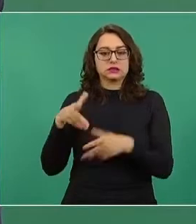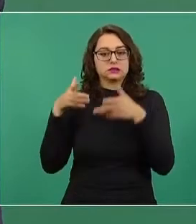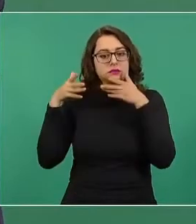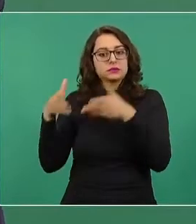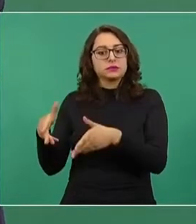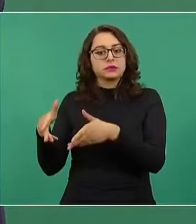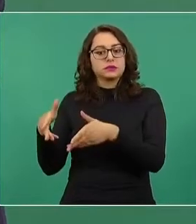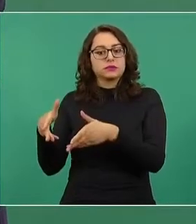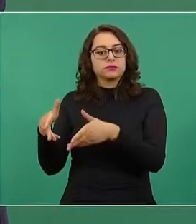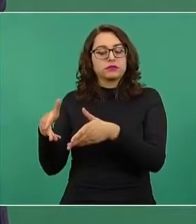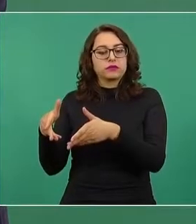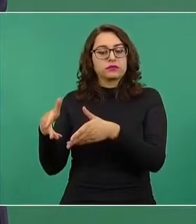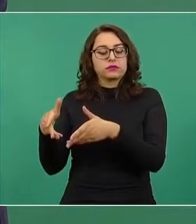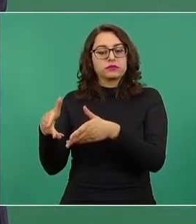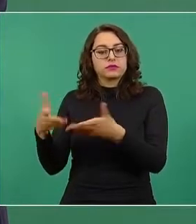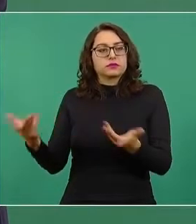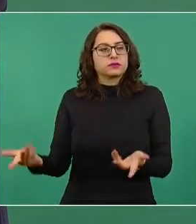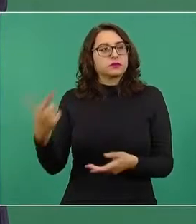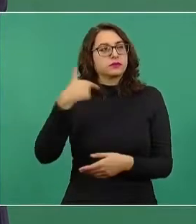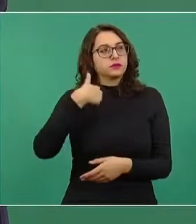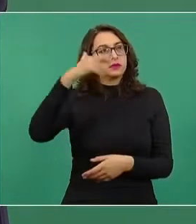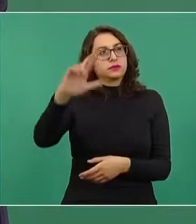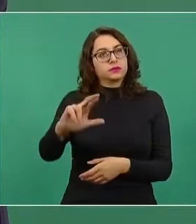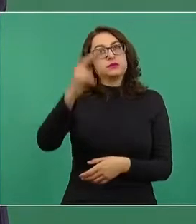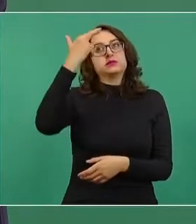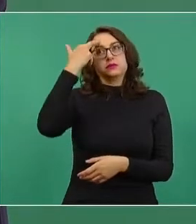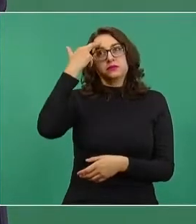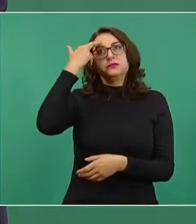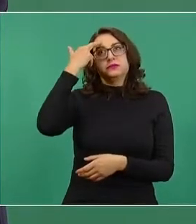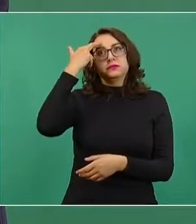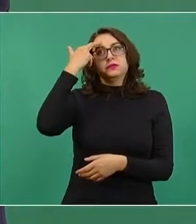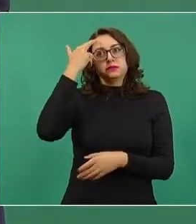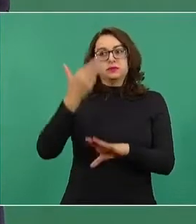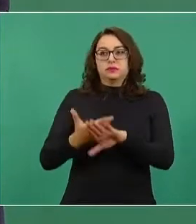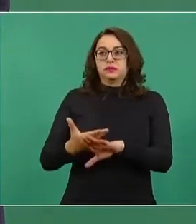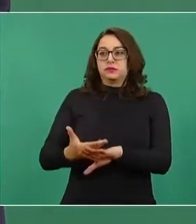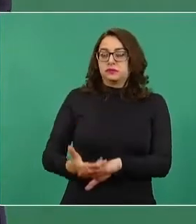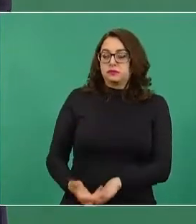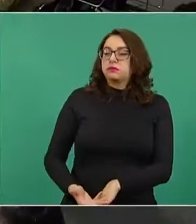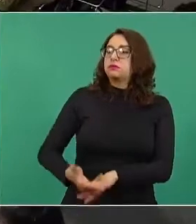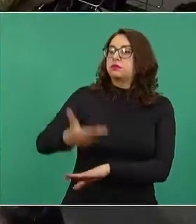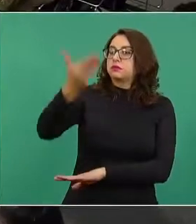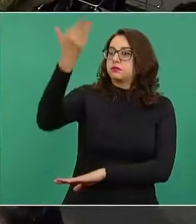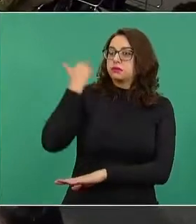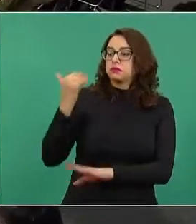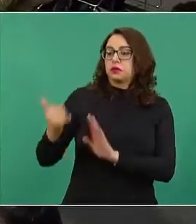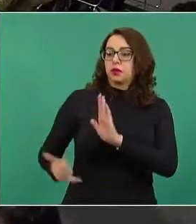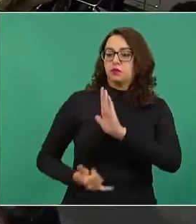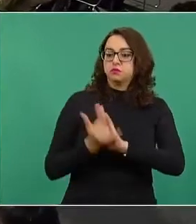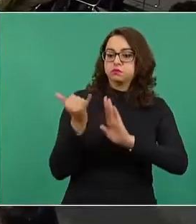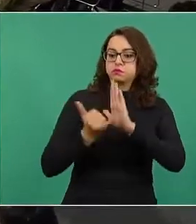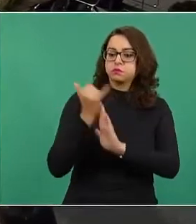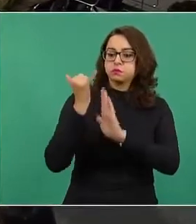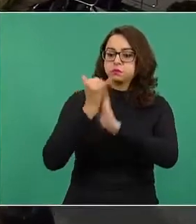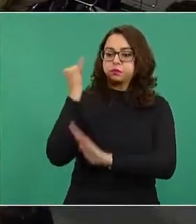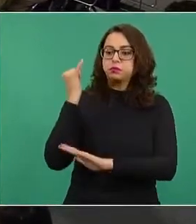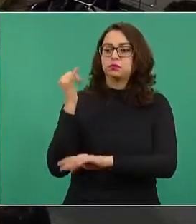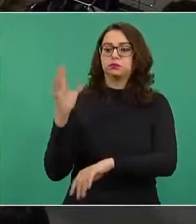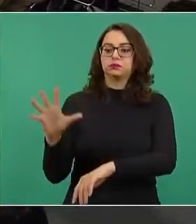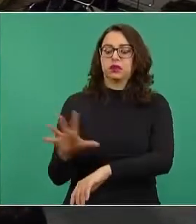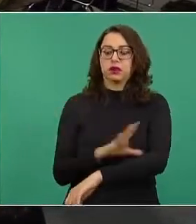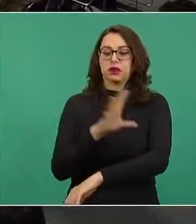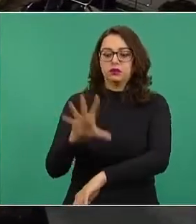Yo recuerdo que se hizo un complejo y plantas de generación con gas